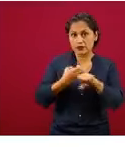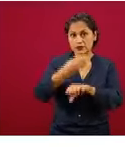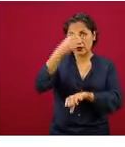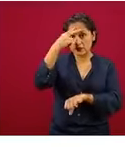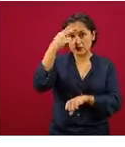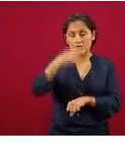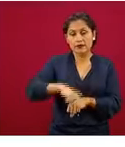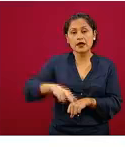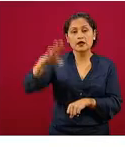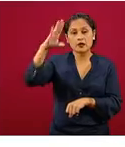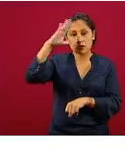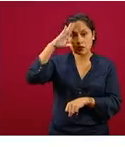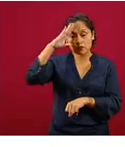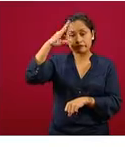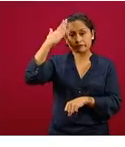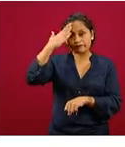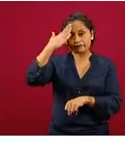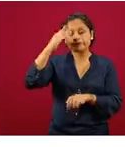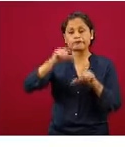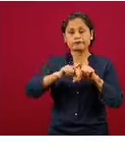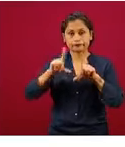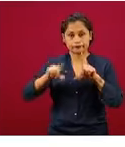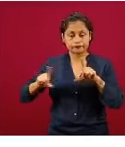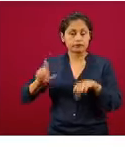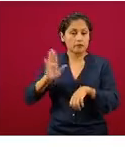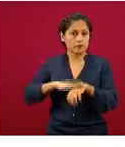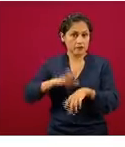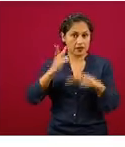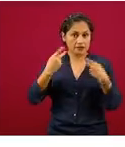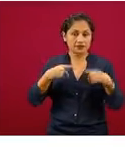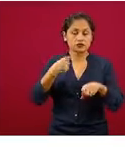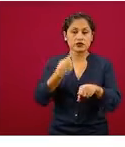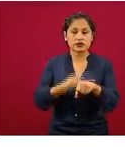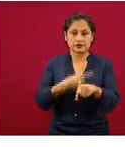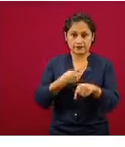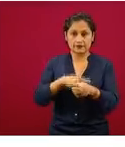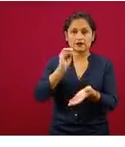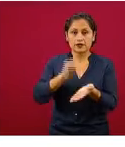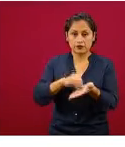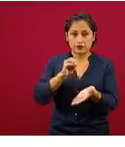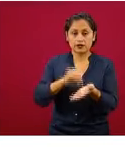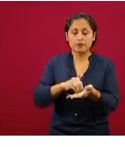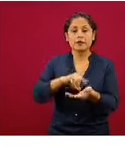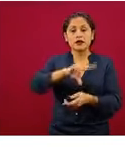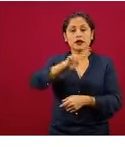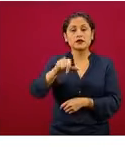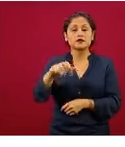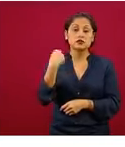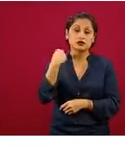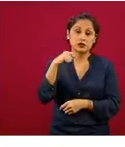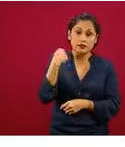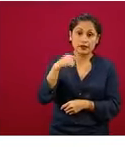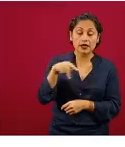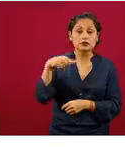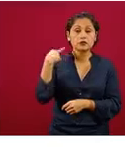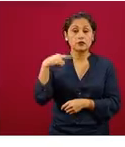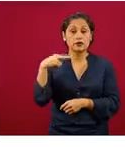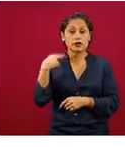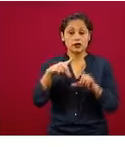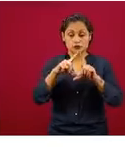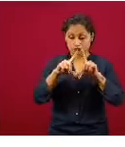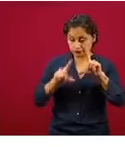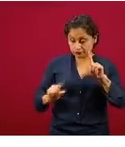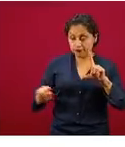concentran también la mayor carga acumulada reciente o activa, y serían Tabasco y Veracruz los que continuarían en la